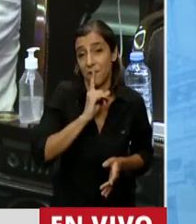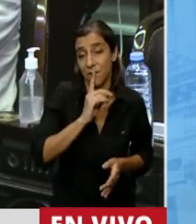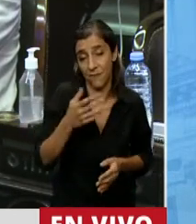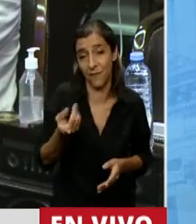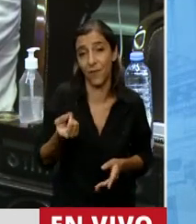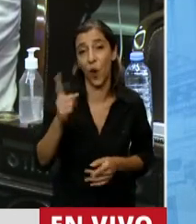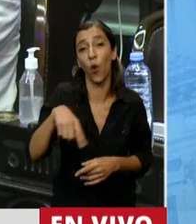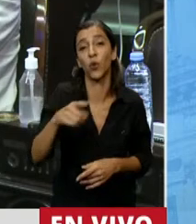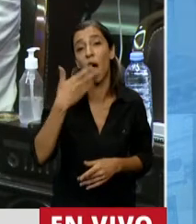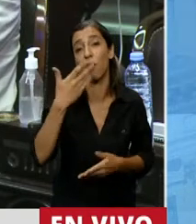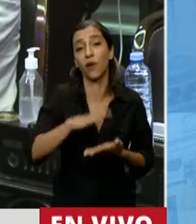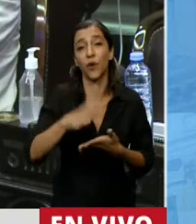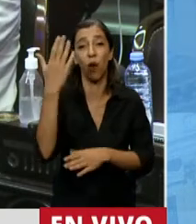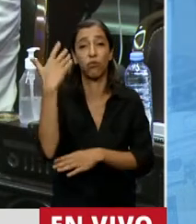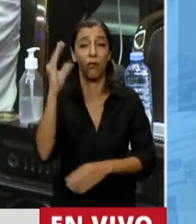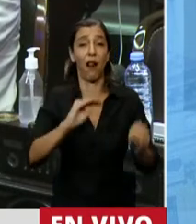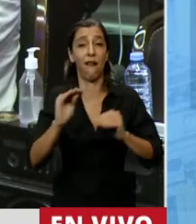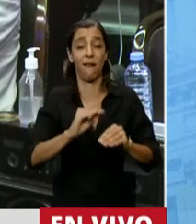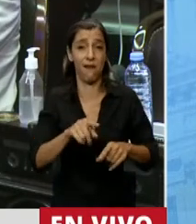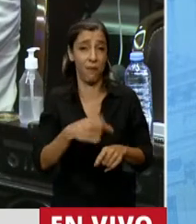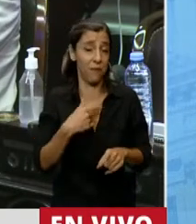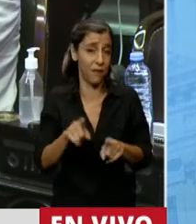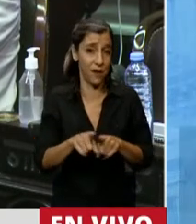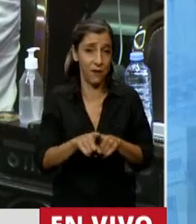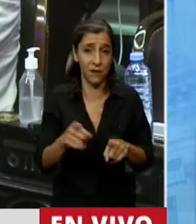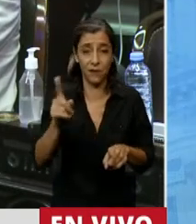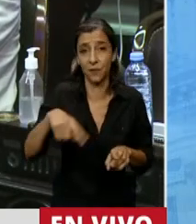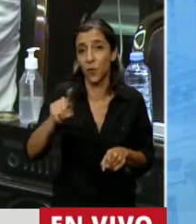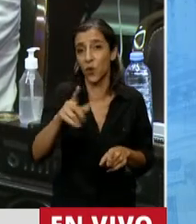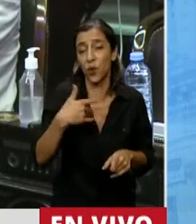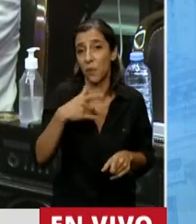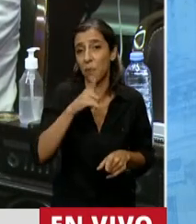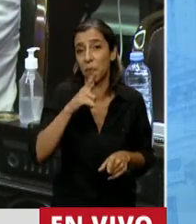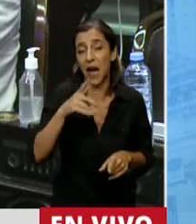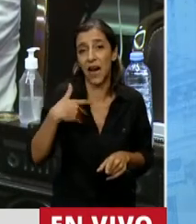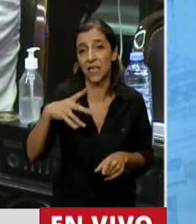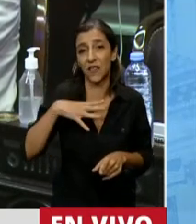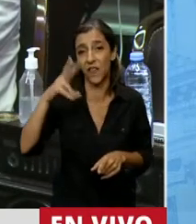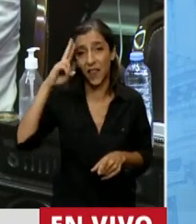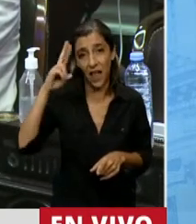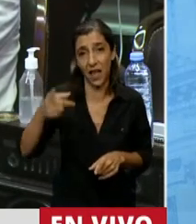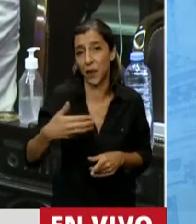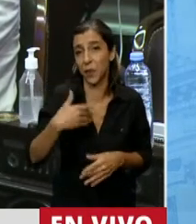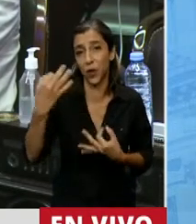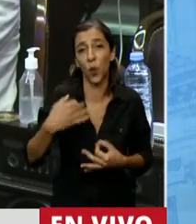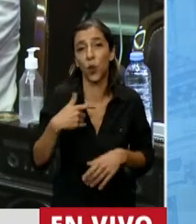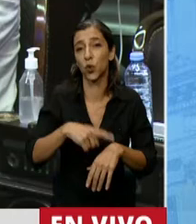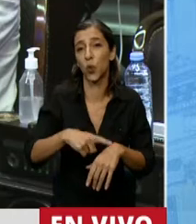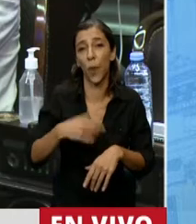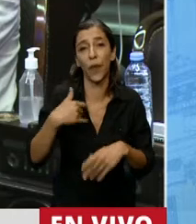Saquen el robo que van a hacerle a los jubilados, pero no lo festejen, no le falten el respeto al finalizar el año, en las